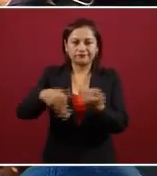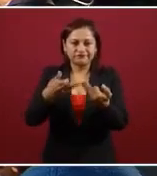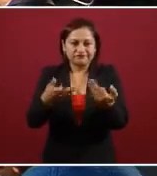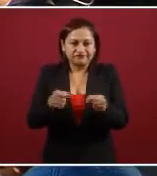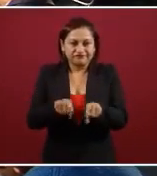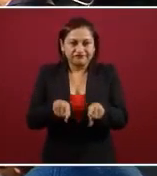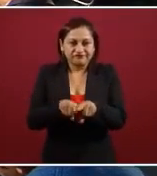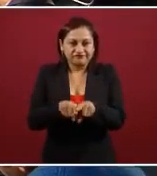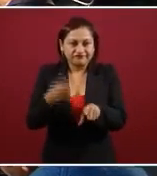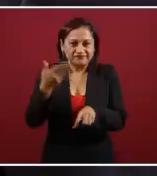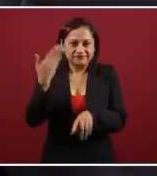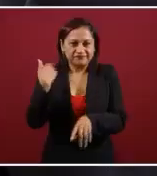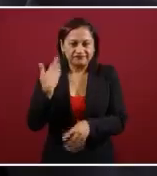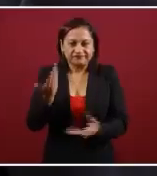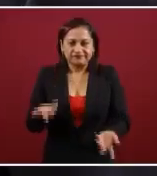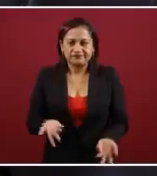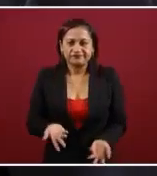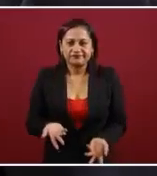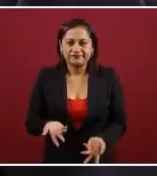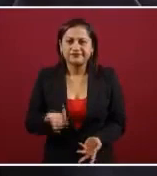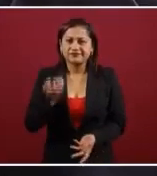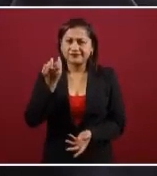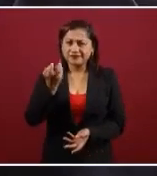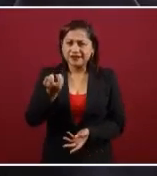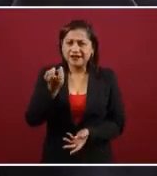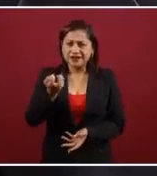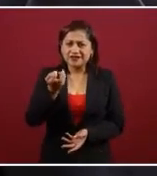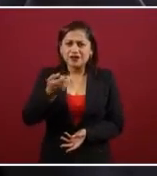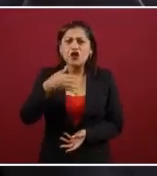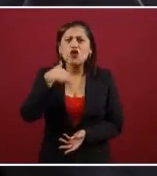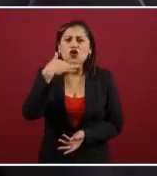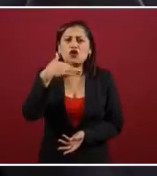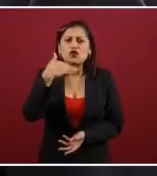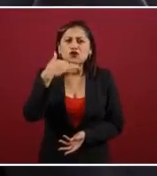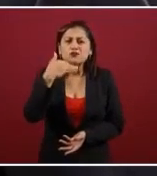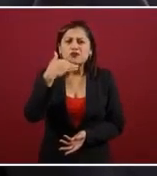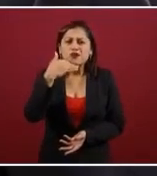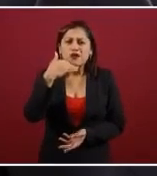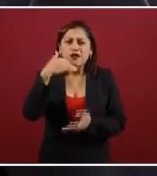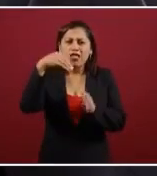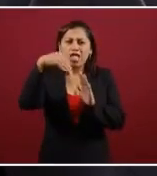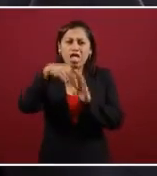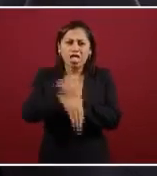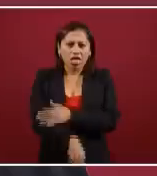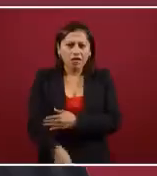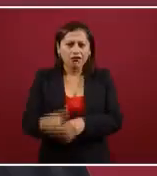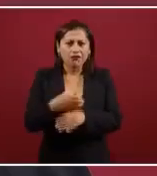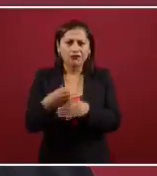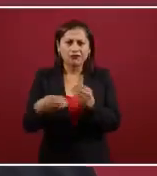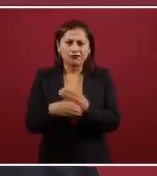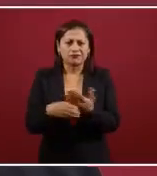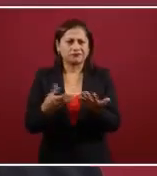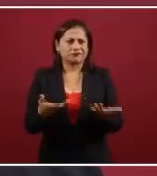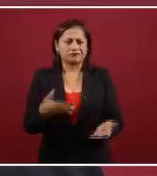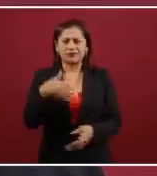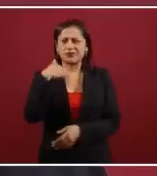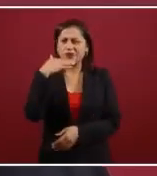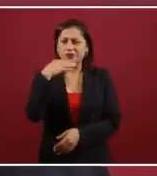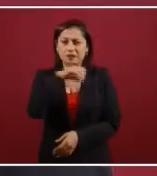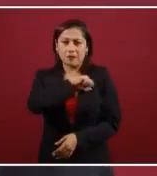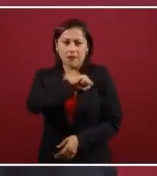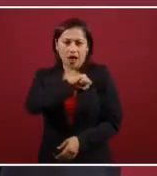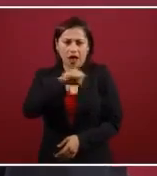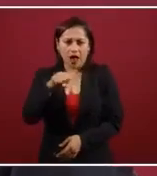Entonces, hace mucho daño la corrupción. Entonces, ya los empresarios,